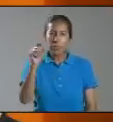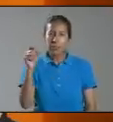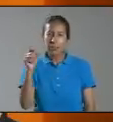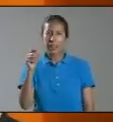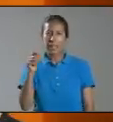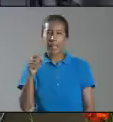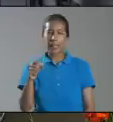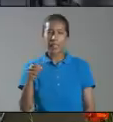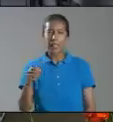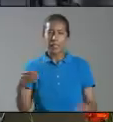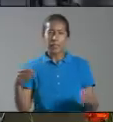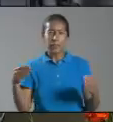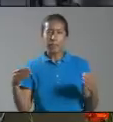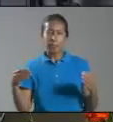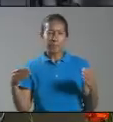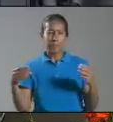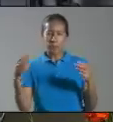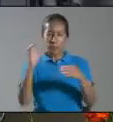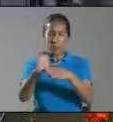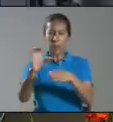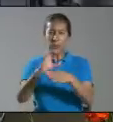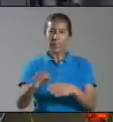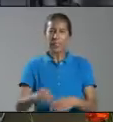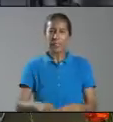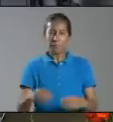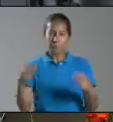¿Qué si me apasionó?